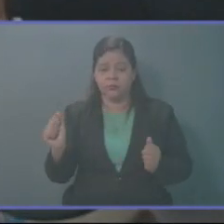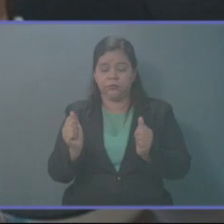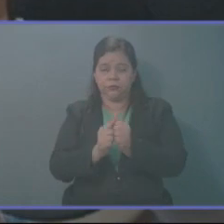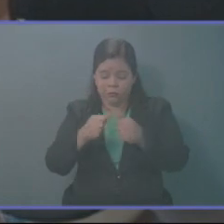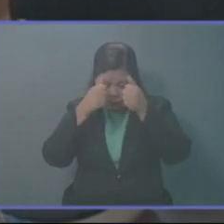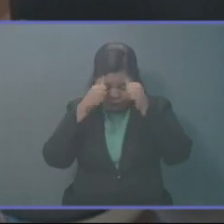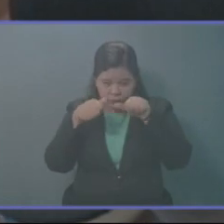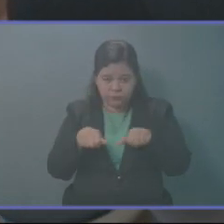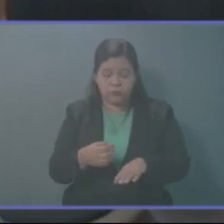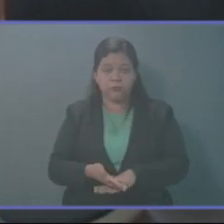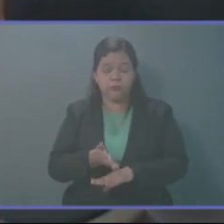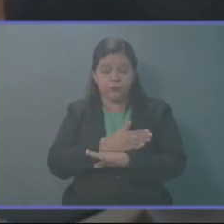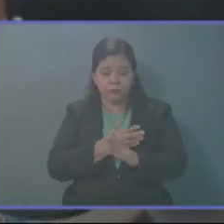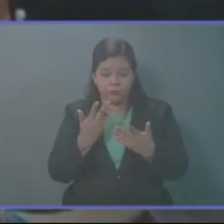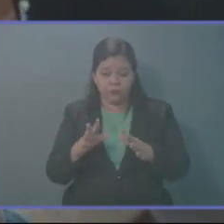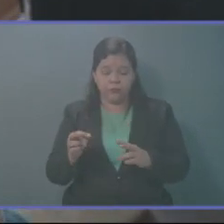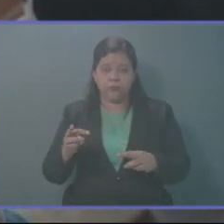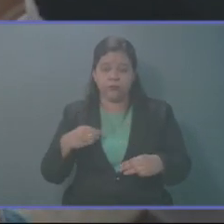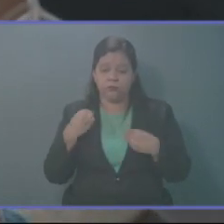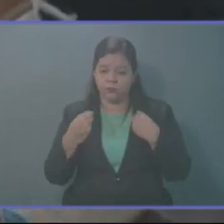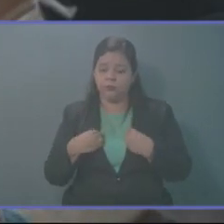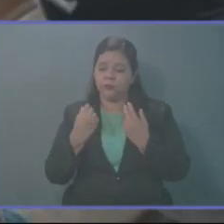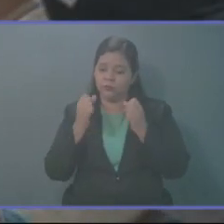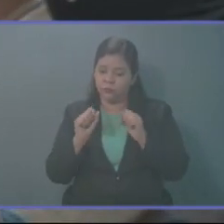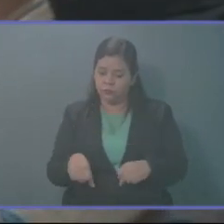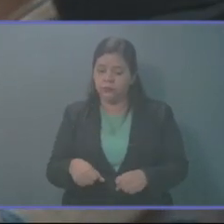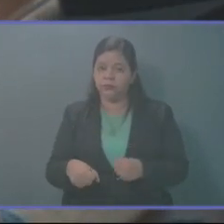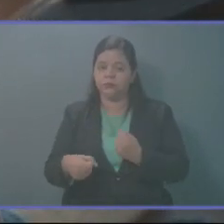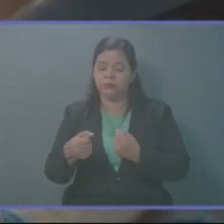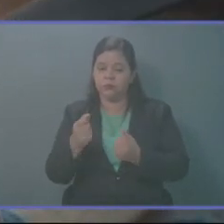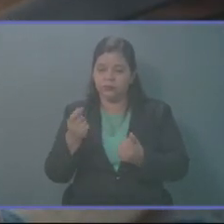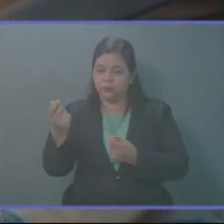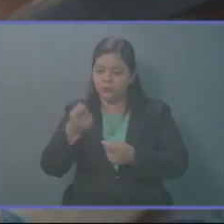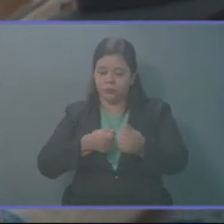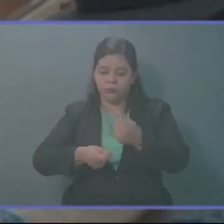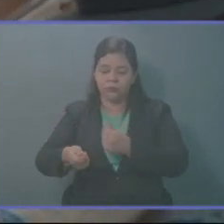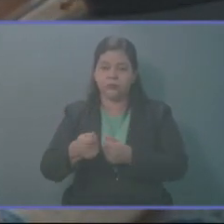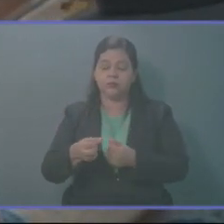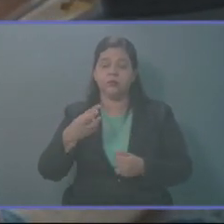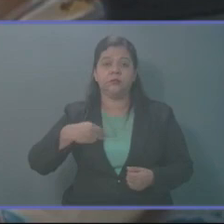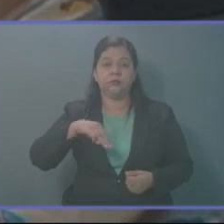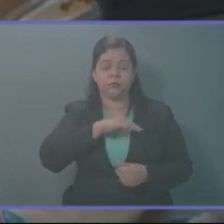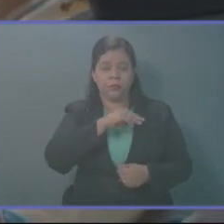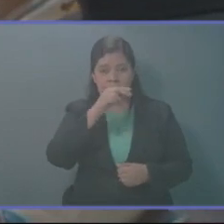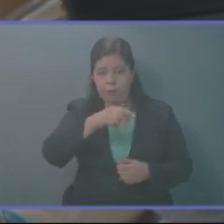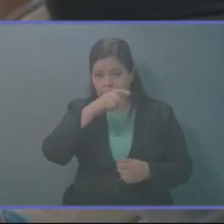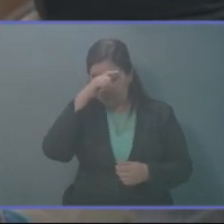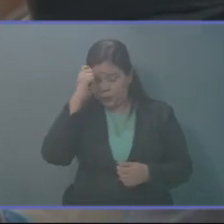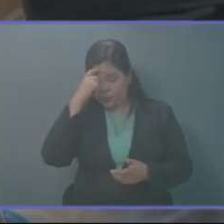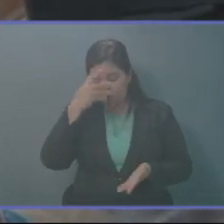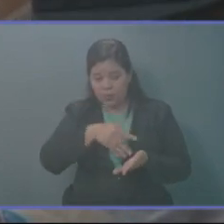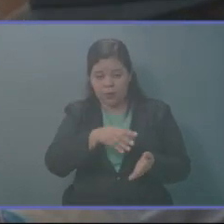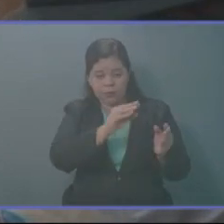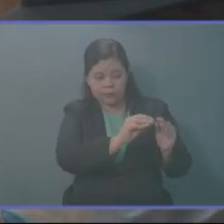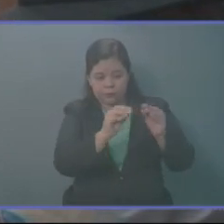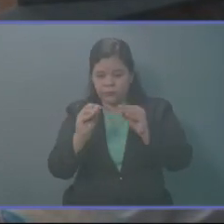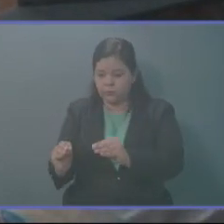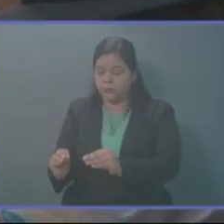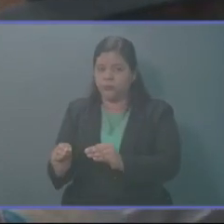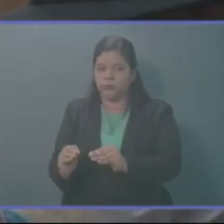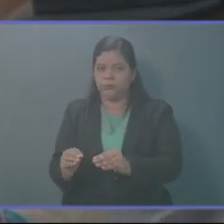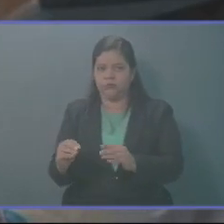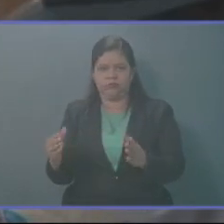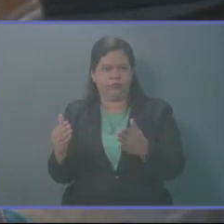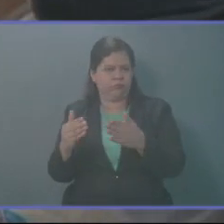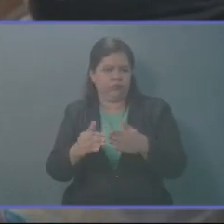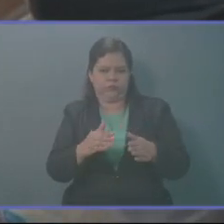acuerdo debidamente motivado, podrá transferir fondos al Ministerio de Obras Públicas. O sea, va en sentido totalmente al